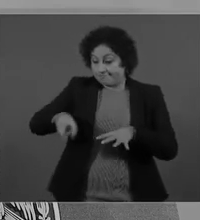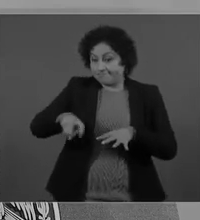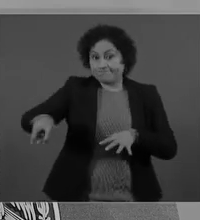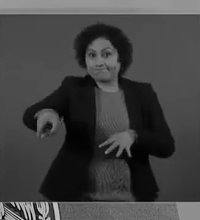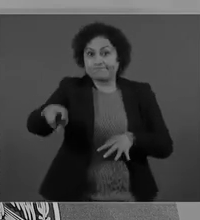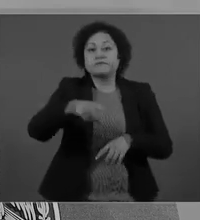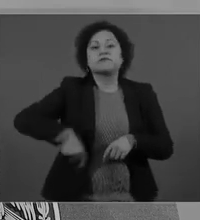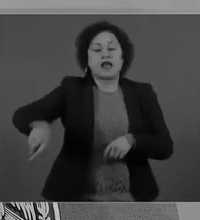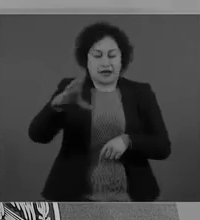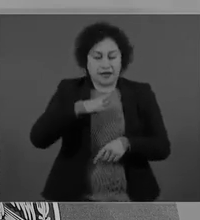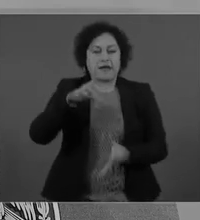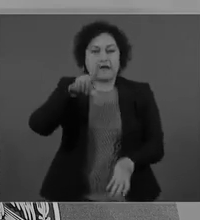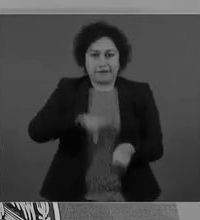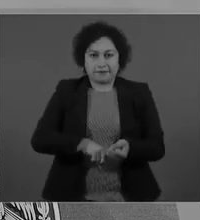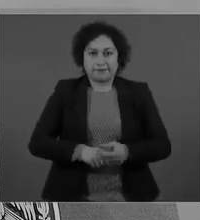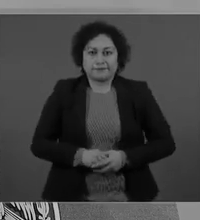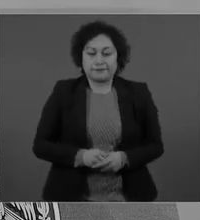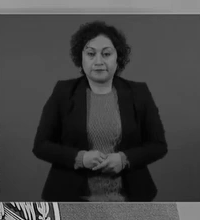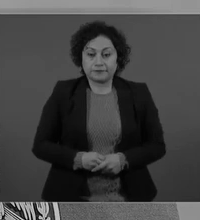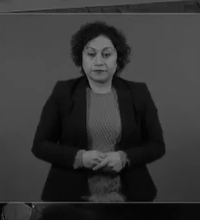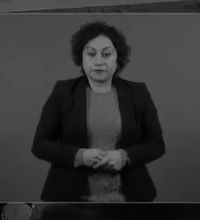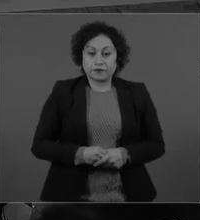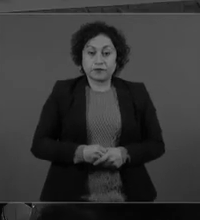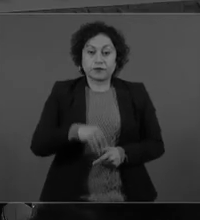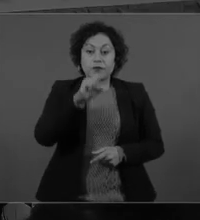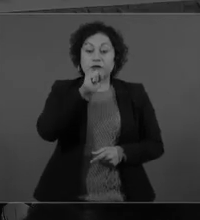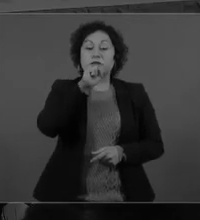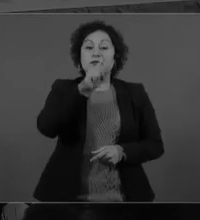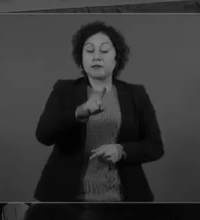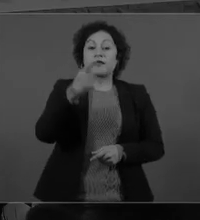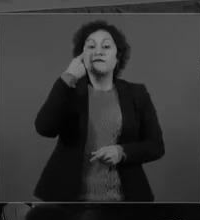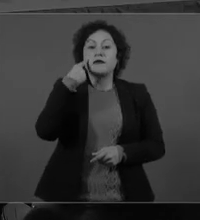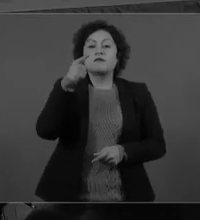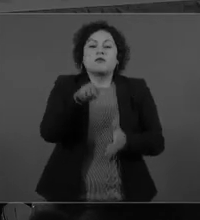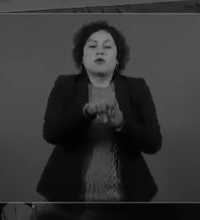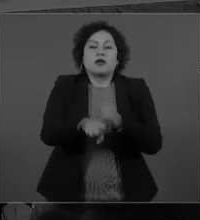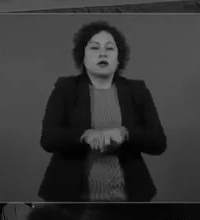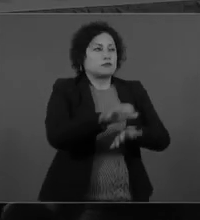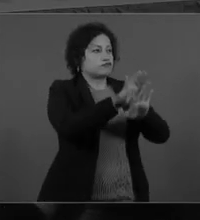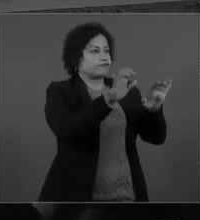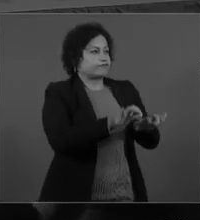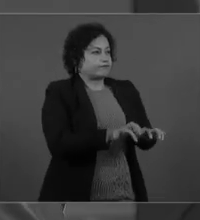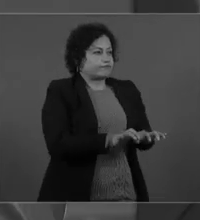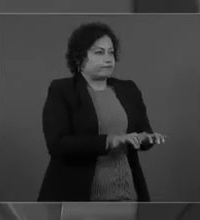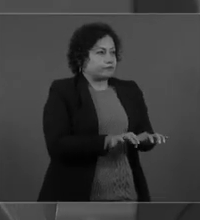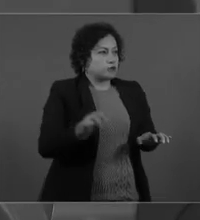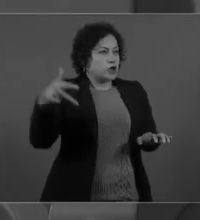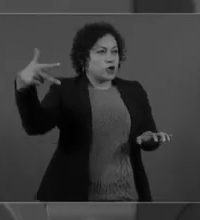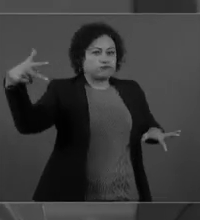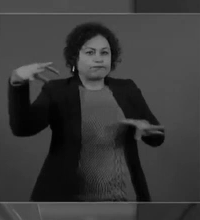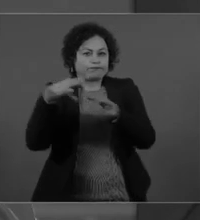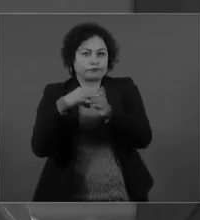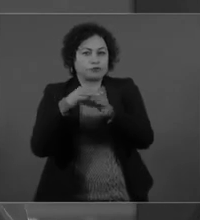además de las cámaras que están a bordo, con esto se puede enfocarse en la cámara que sea necesaria en tiempo real y obtener la